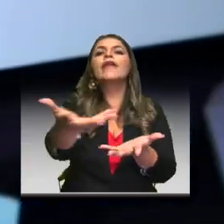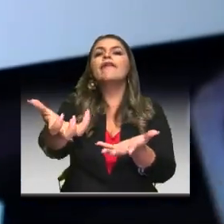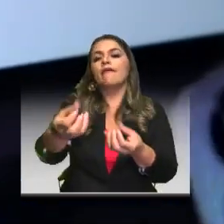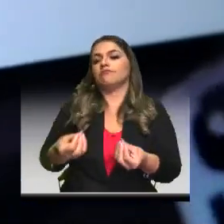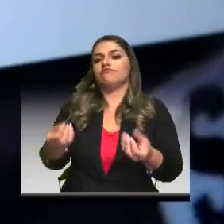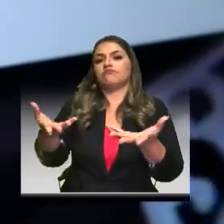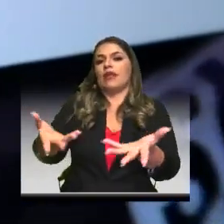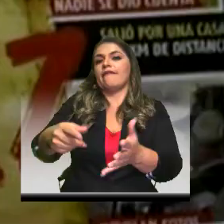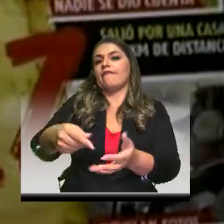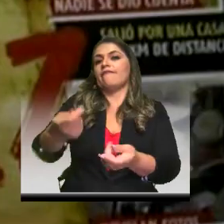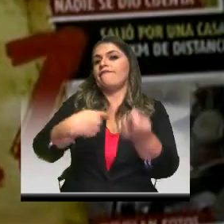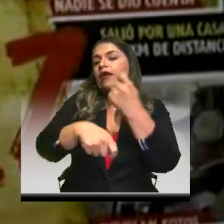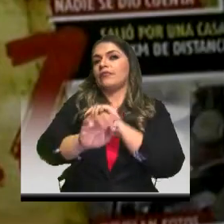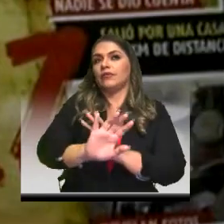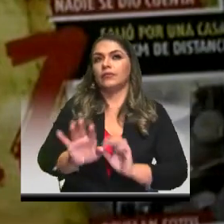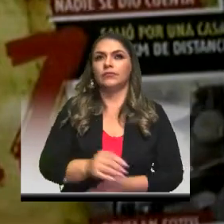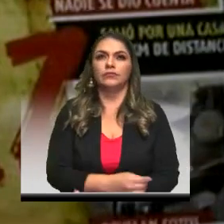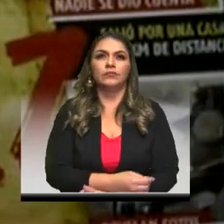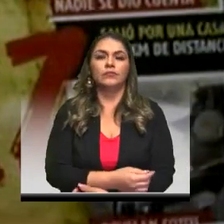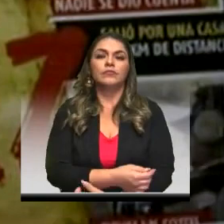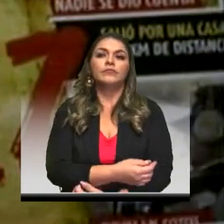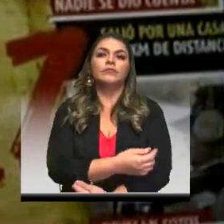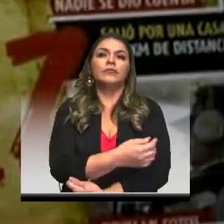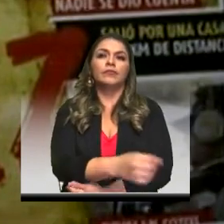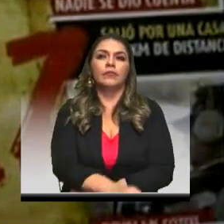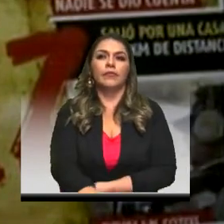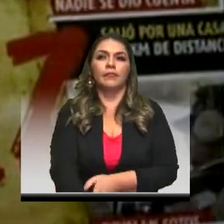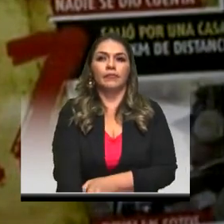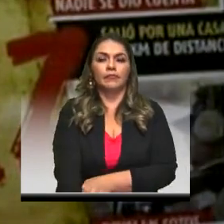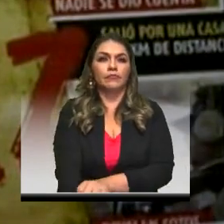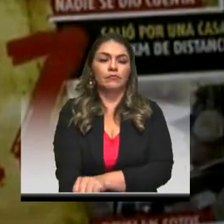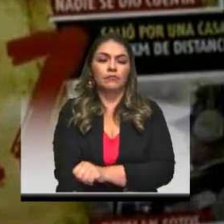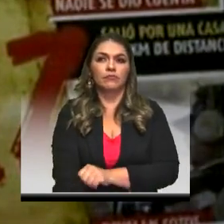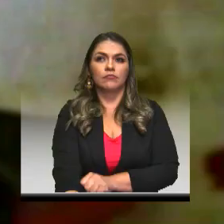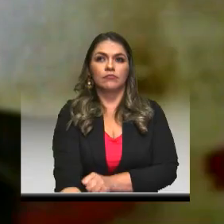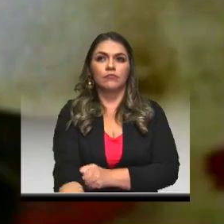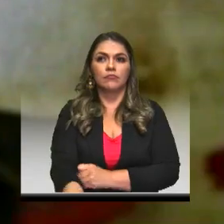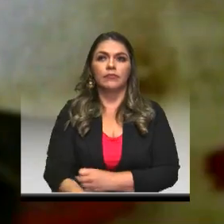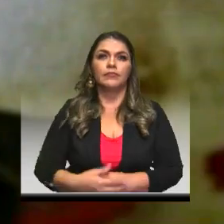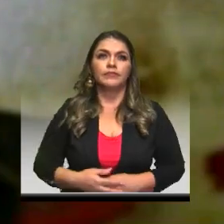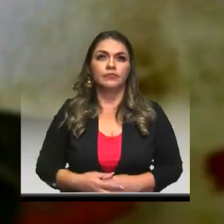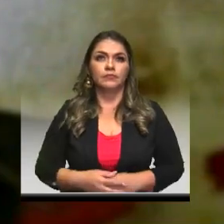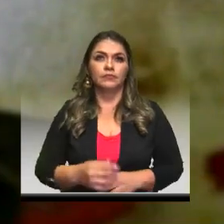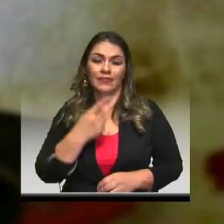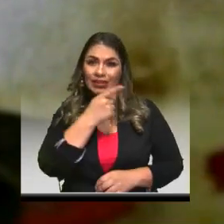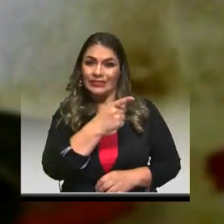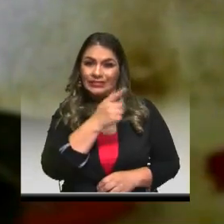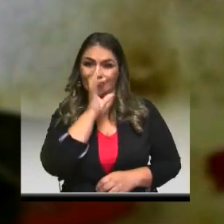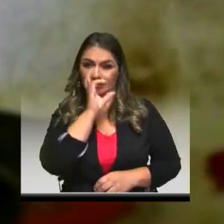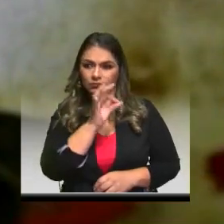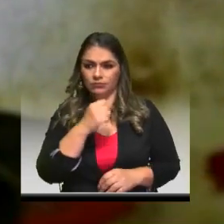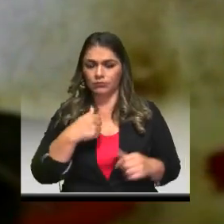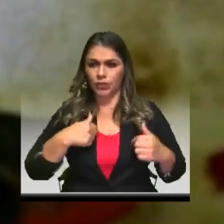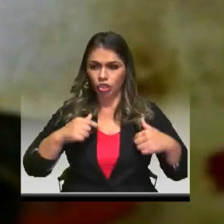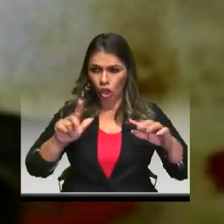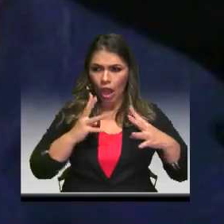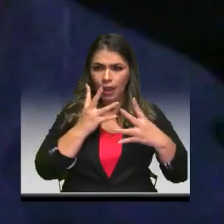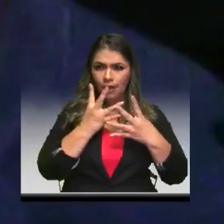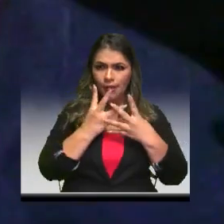permite autojustificarse. Y él dice, además, el que yo esté pues privado de mi